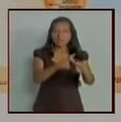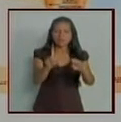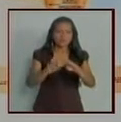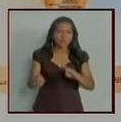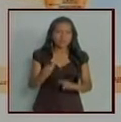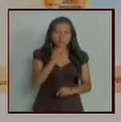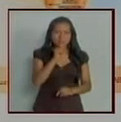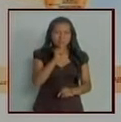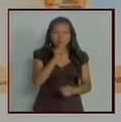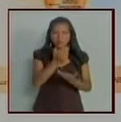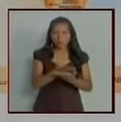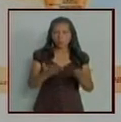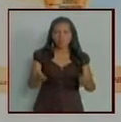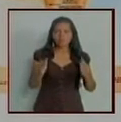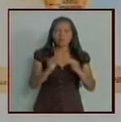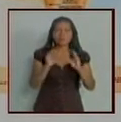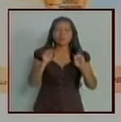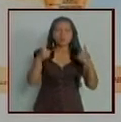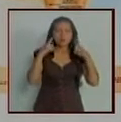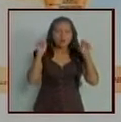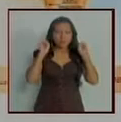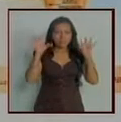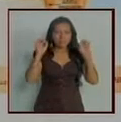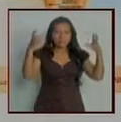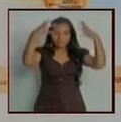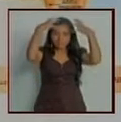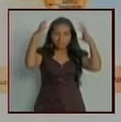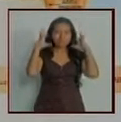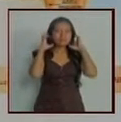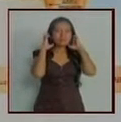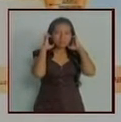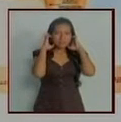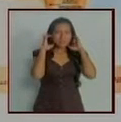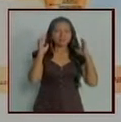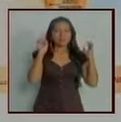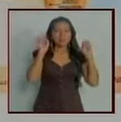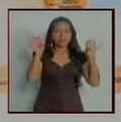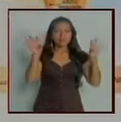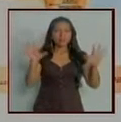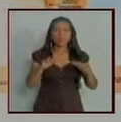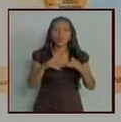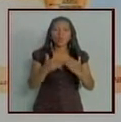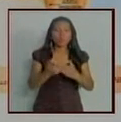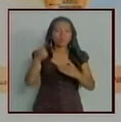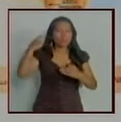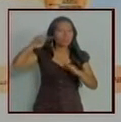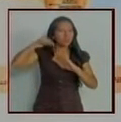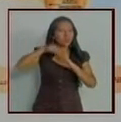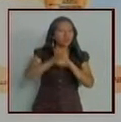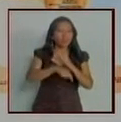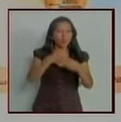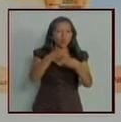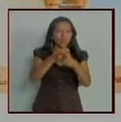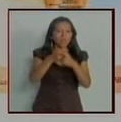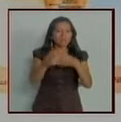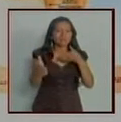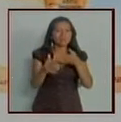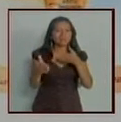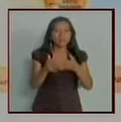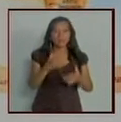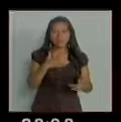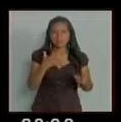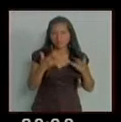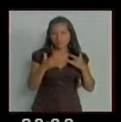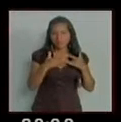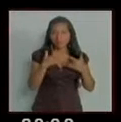y particulares, de hacer potenciales evocados auditivos de diferentes tipos para ver la lesión a este nivel. Muy bien, seguimos